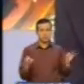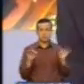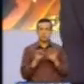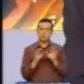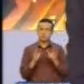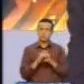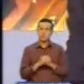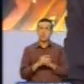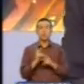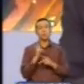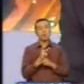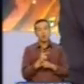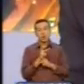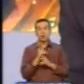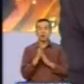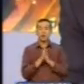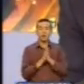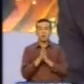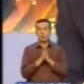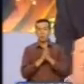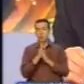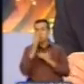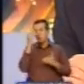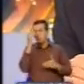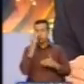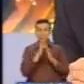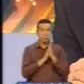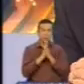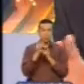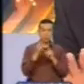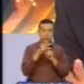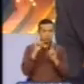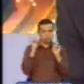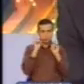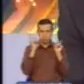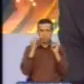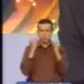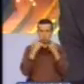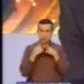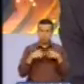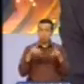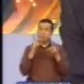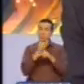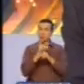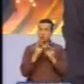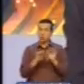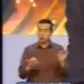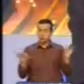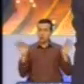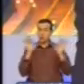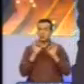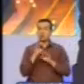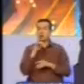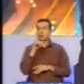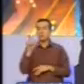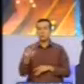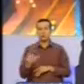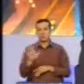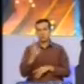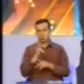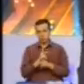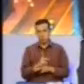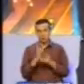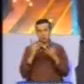no entre a una agenda mediática o de redes sociales, porque aquí lo que hay que proteger es al ciudadano. Pero